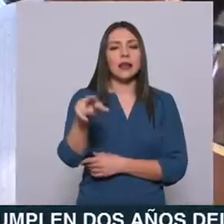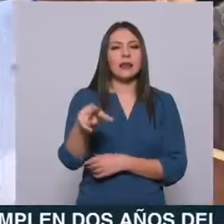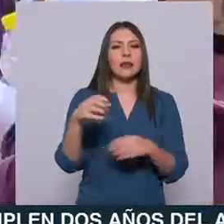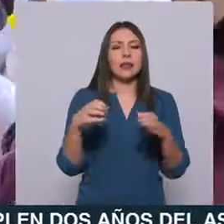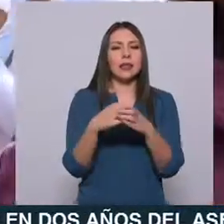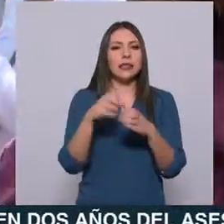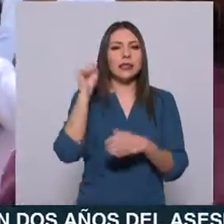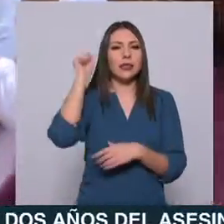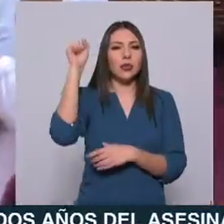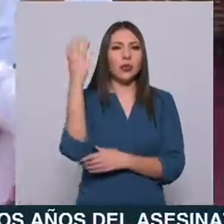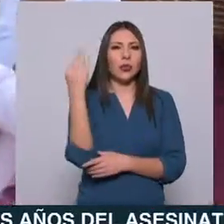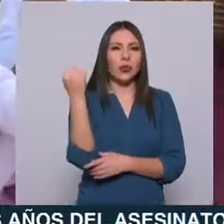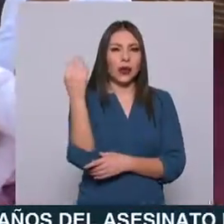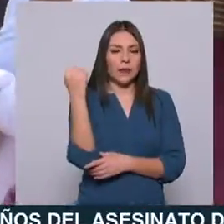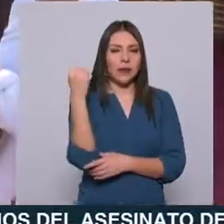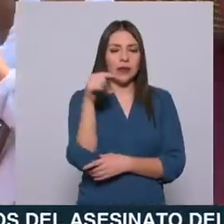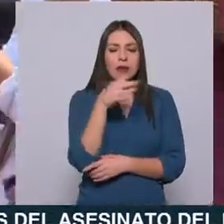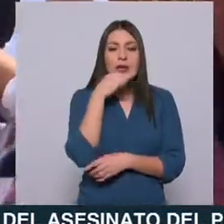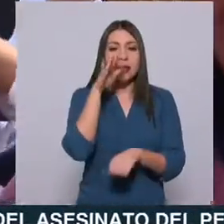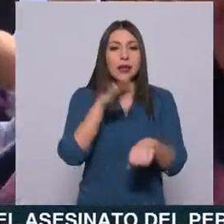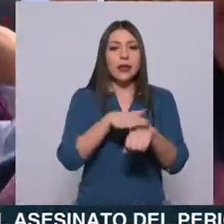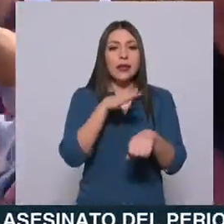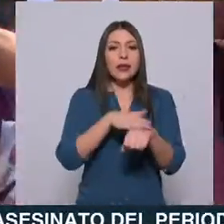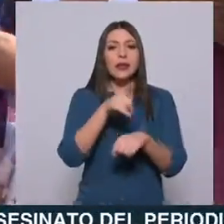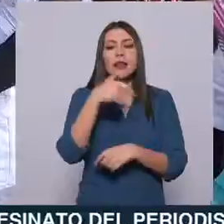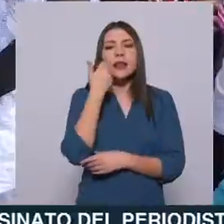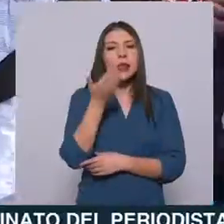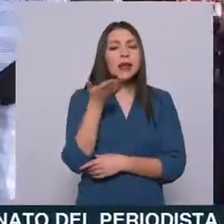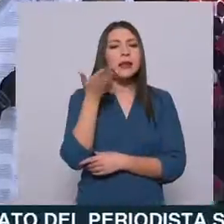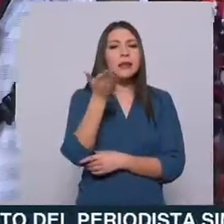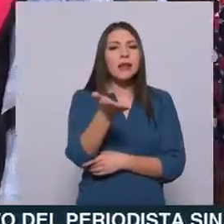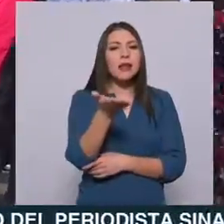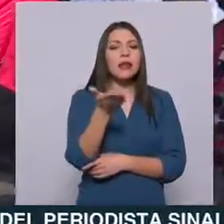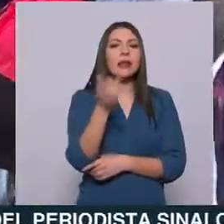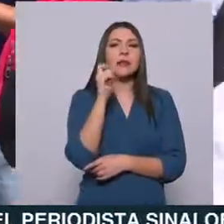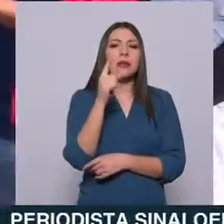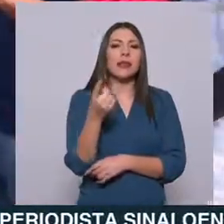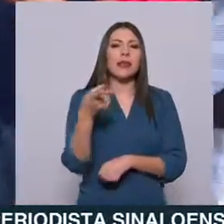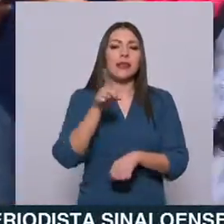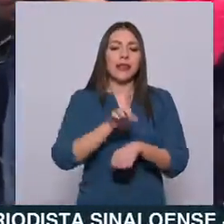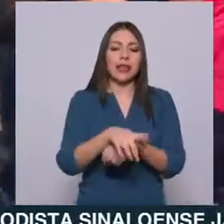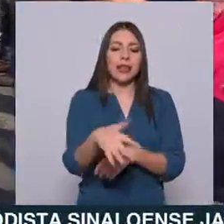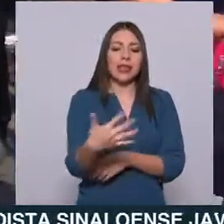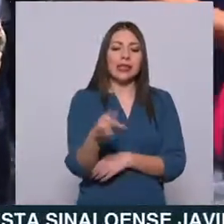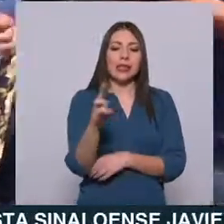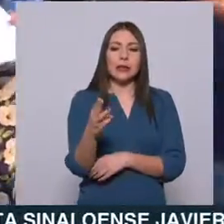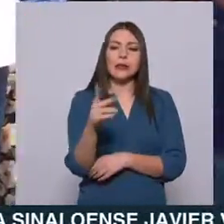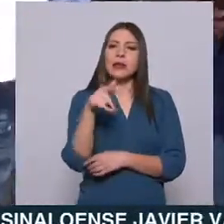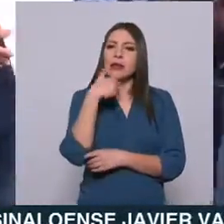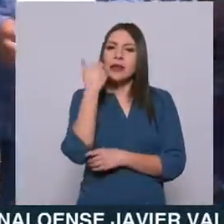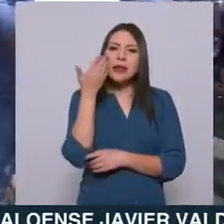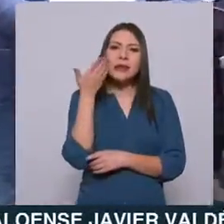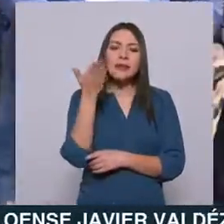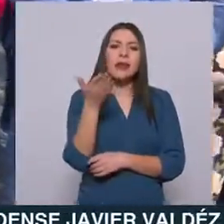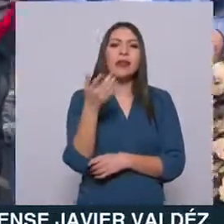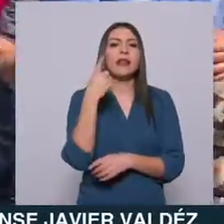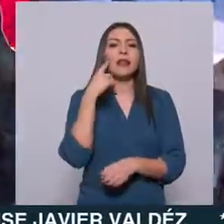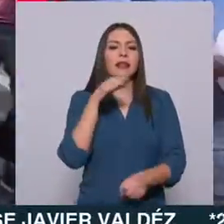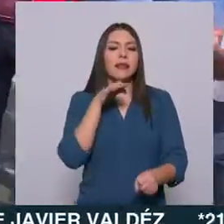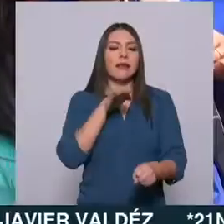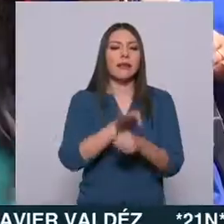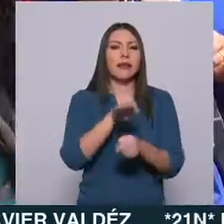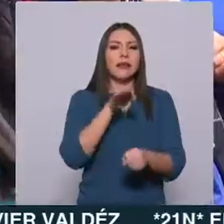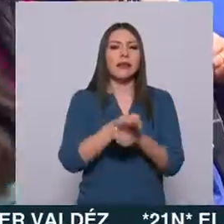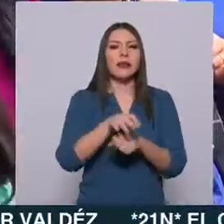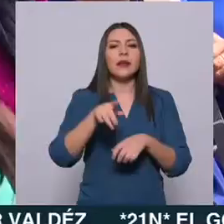9 en la Ciudad de México, dijo que sus demandas el 15 de mayo históricamente son la defensa de los derechos de los trabajadores